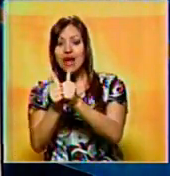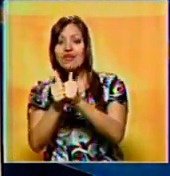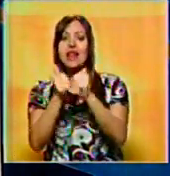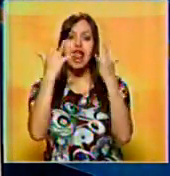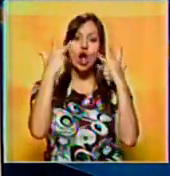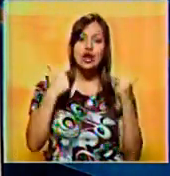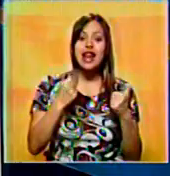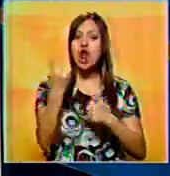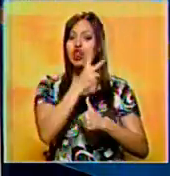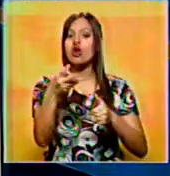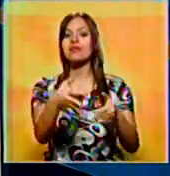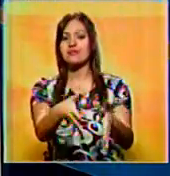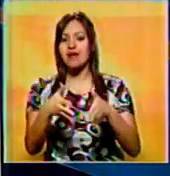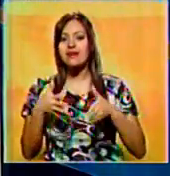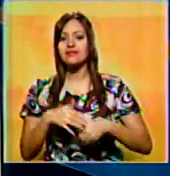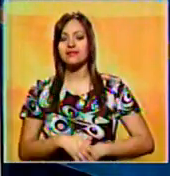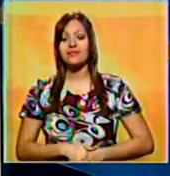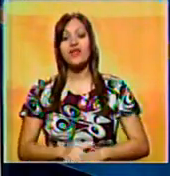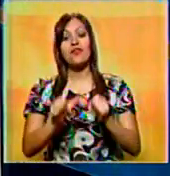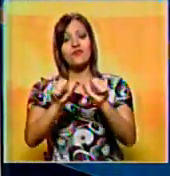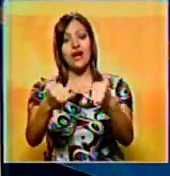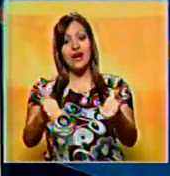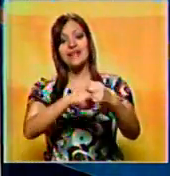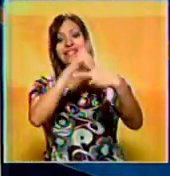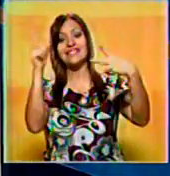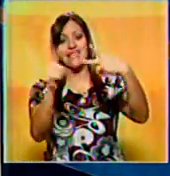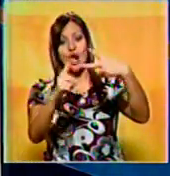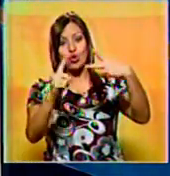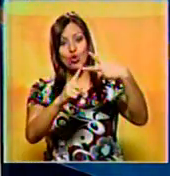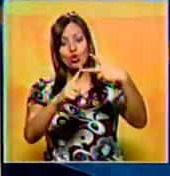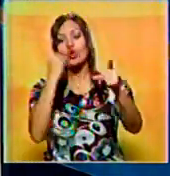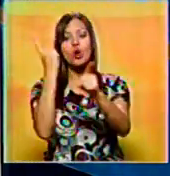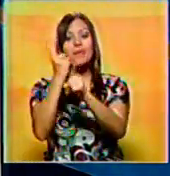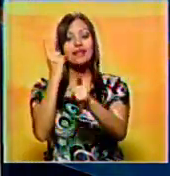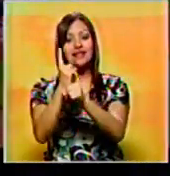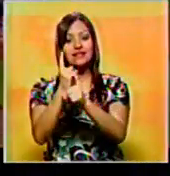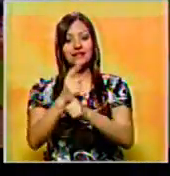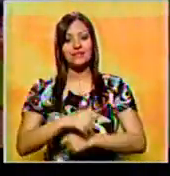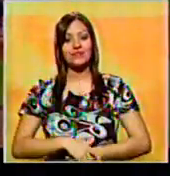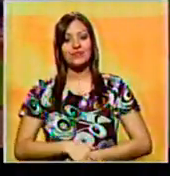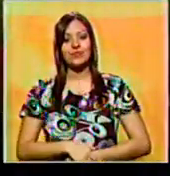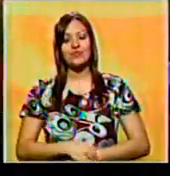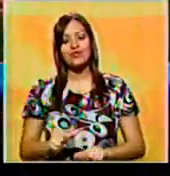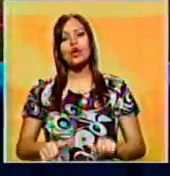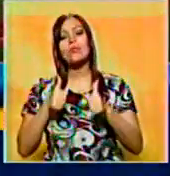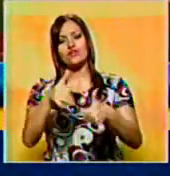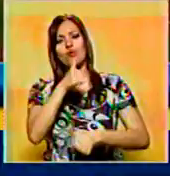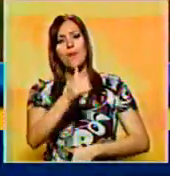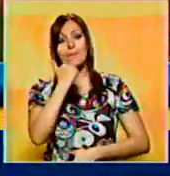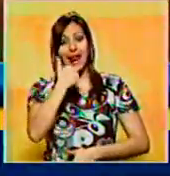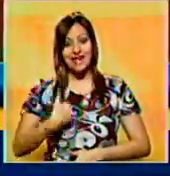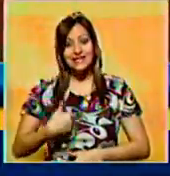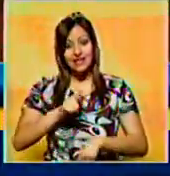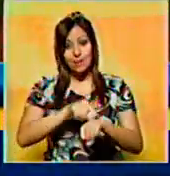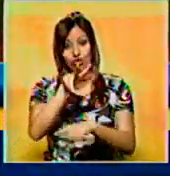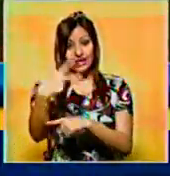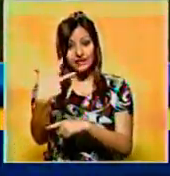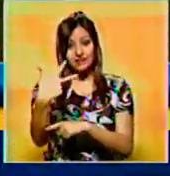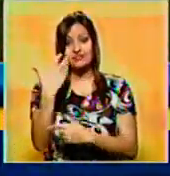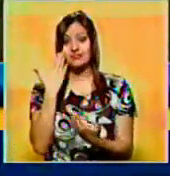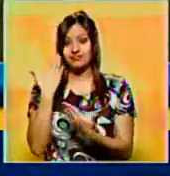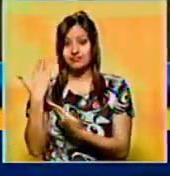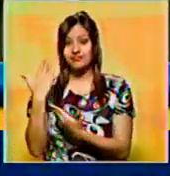dos dramáticos triunfos para mantenerse en el segundo lugar de este round robin. Arrancamos nuestro recorrido en la ciudad de Valencia. El tercer inning, Corey